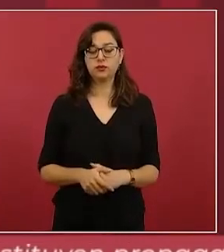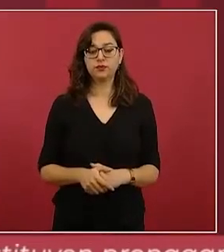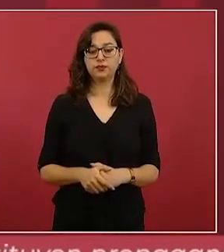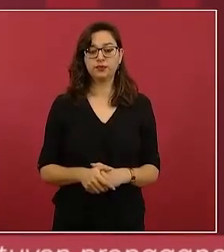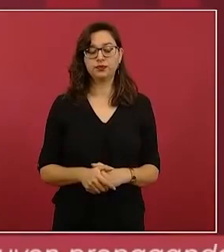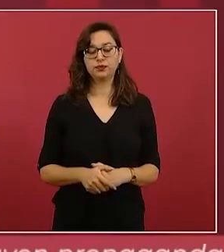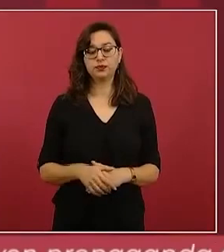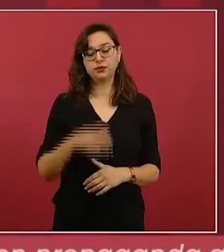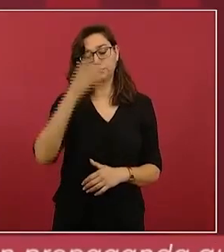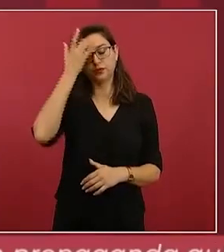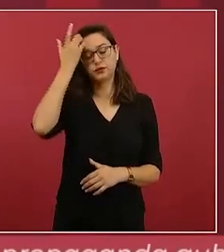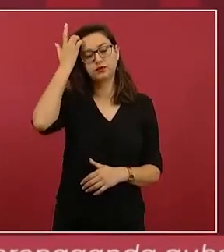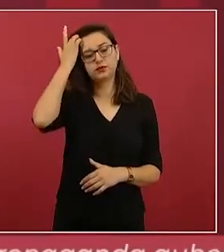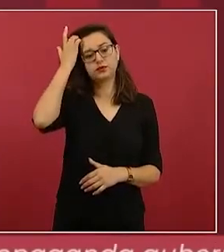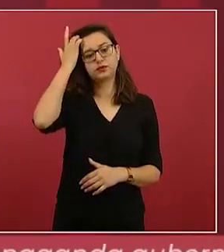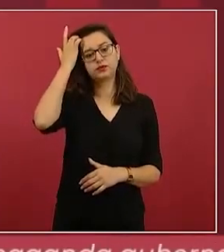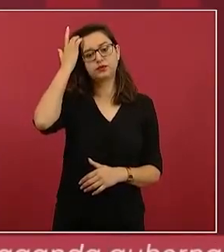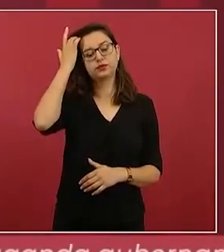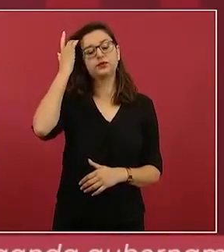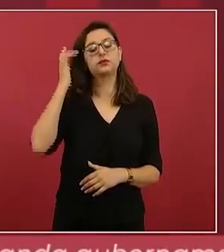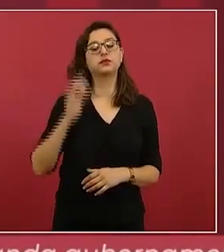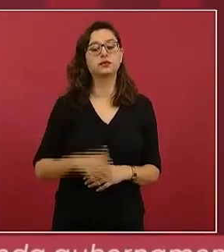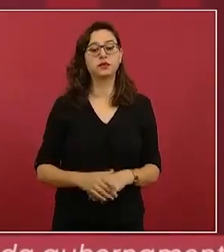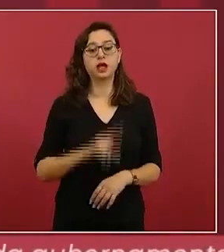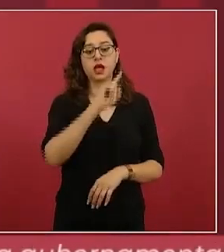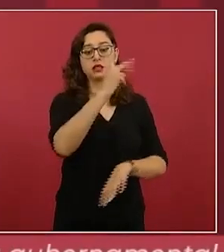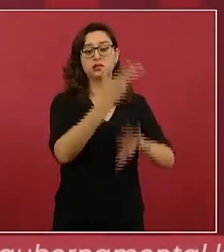una funcionaria del gobierno de Estados Unidos